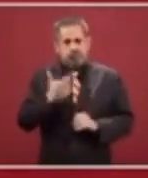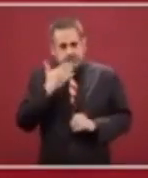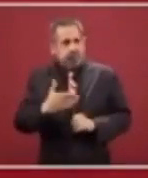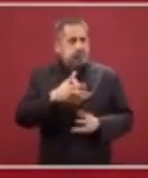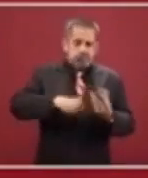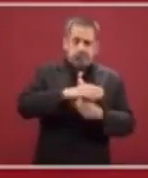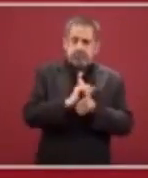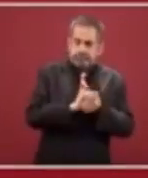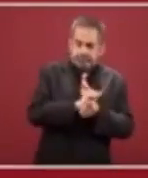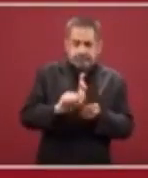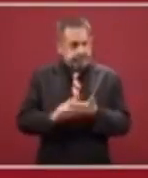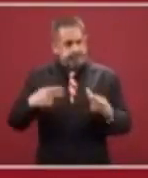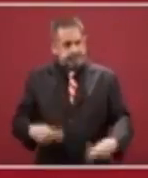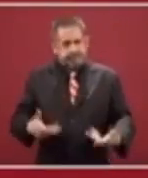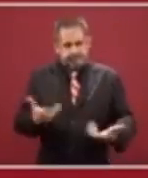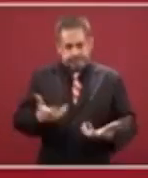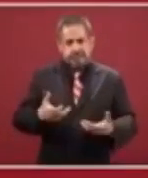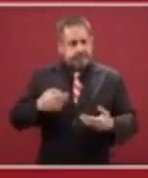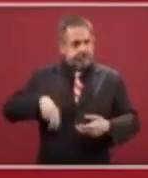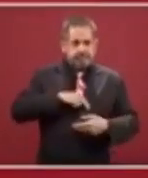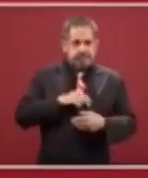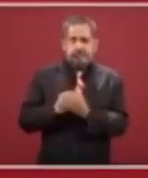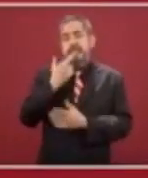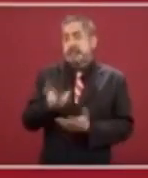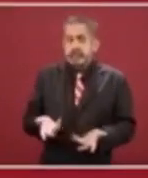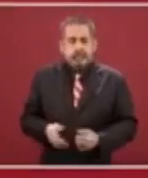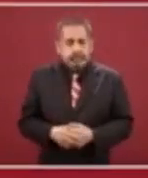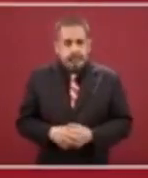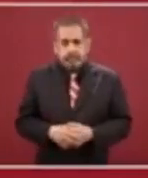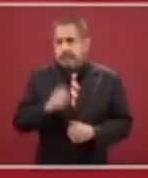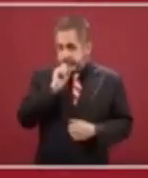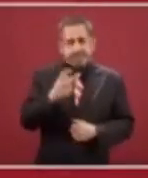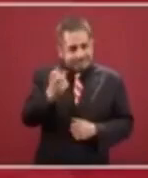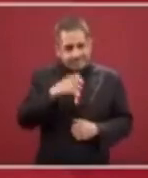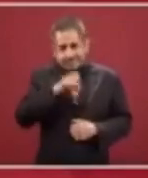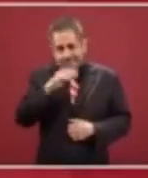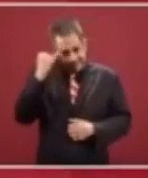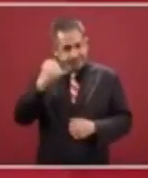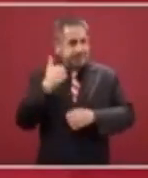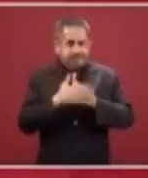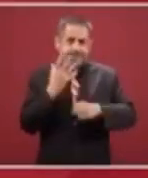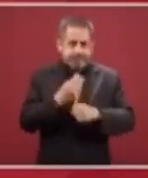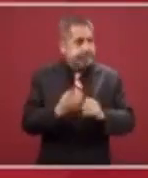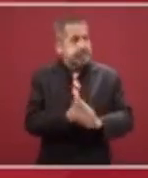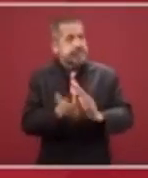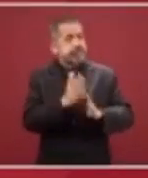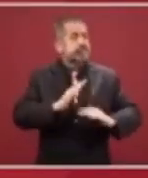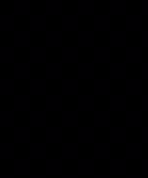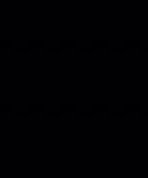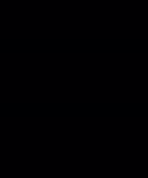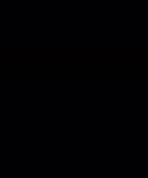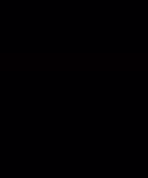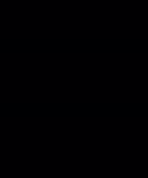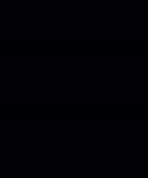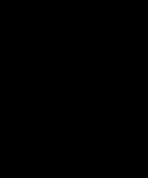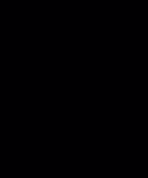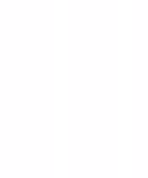procesar en nuestro país. Y por lo mismo también se está construyendo la nueva refinería de Dos Bocas.